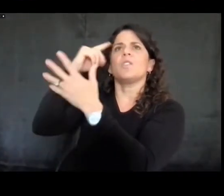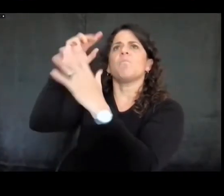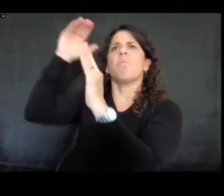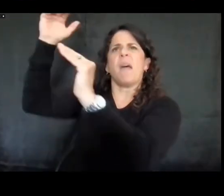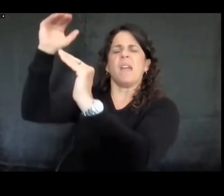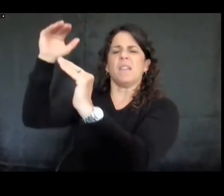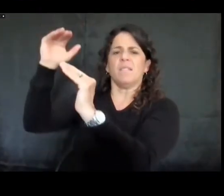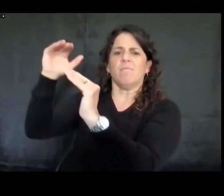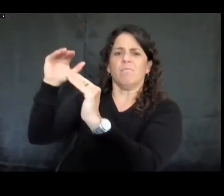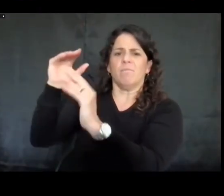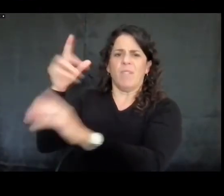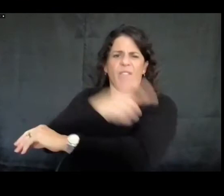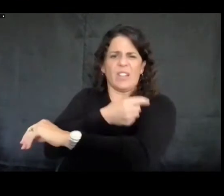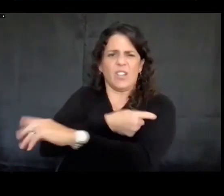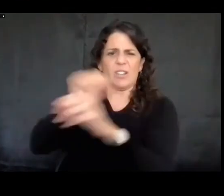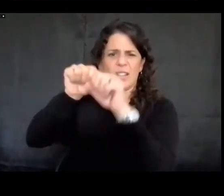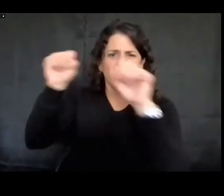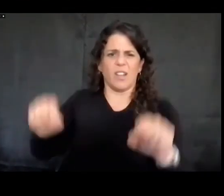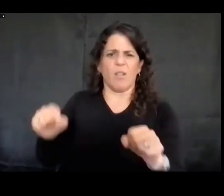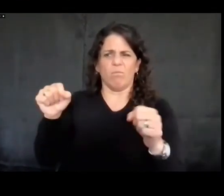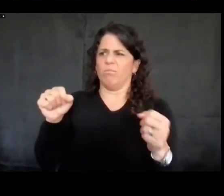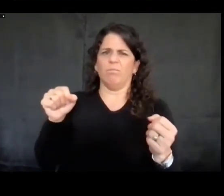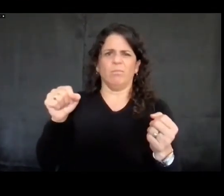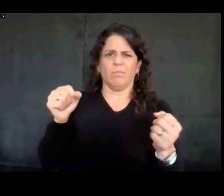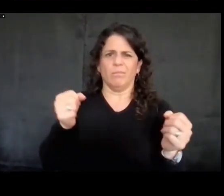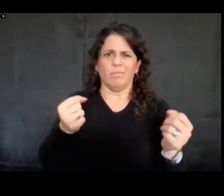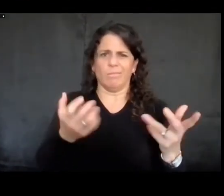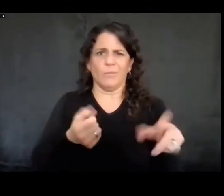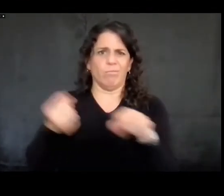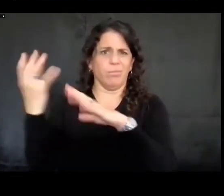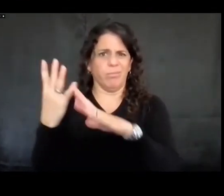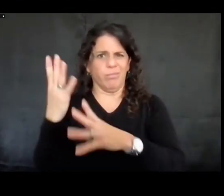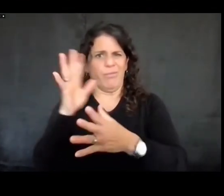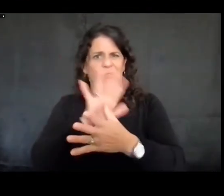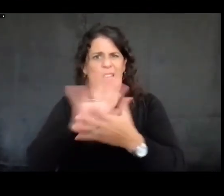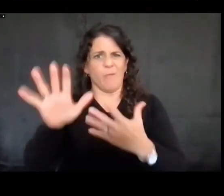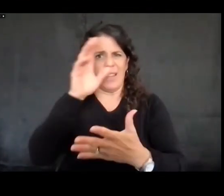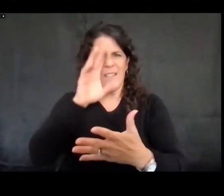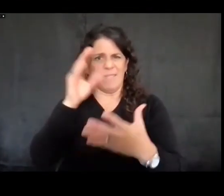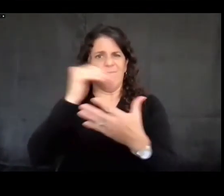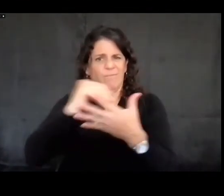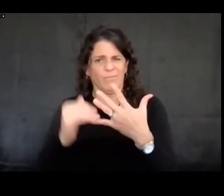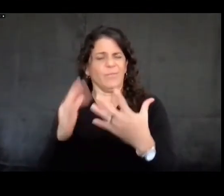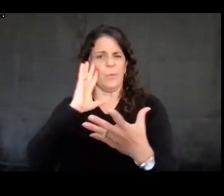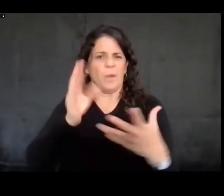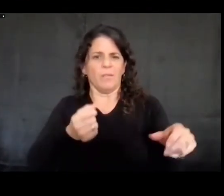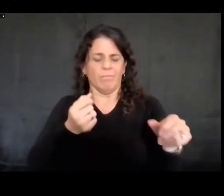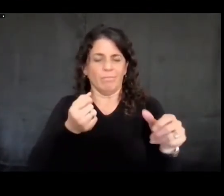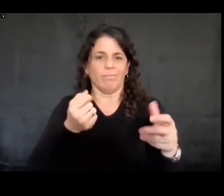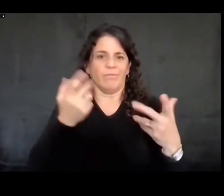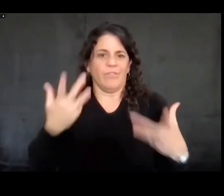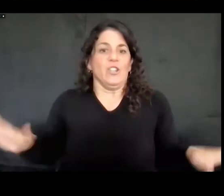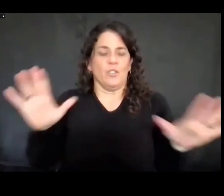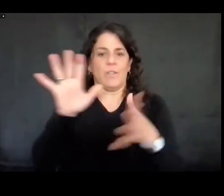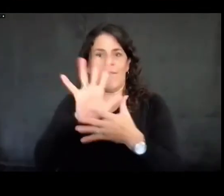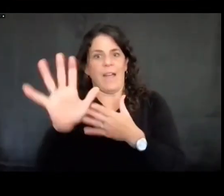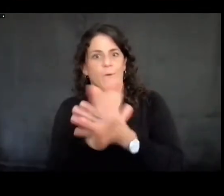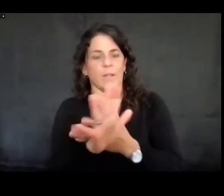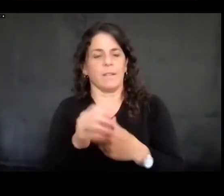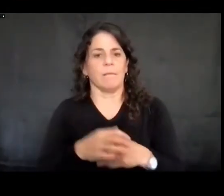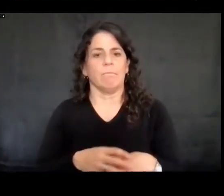de 56 semanas y medio en mayo va a terminar la proyección de que van a terminar con los